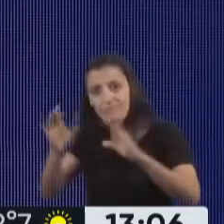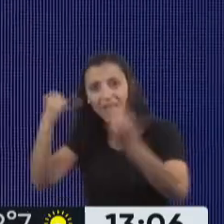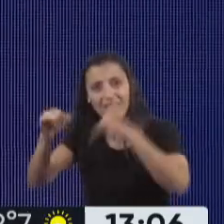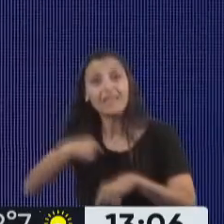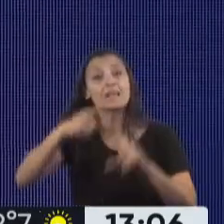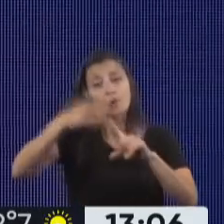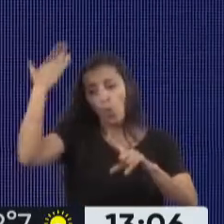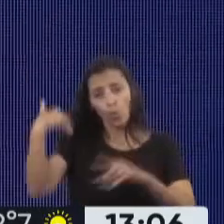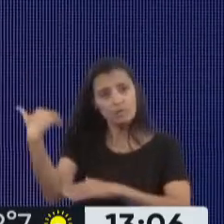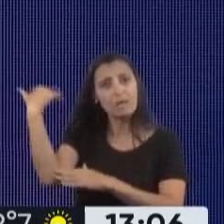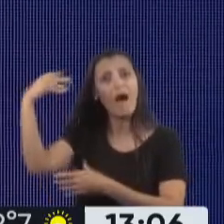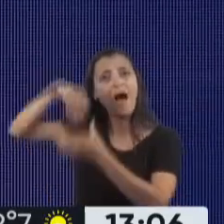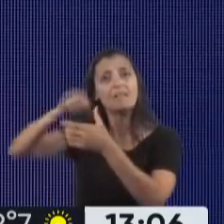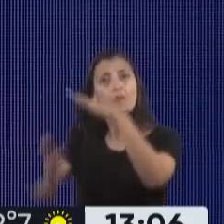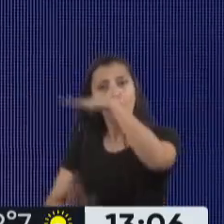Banco Central.